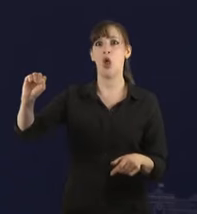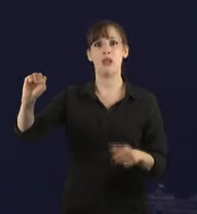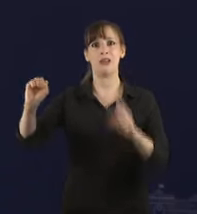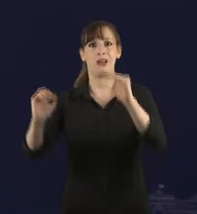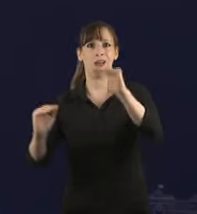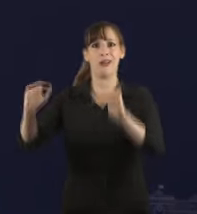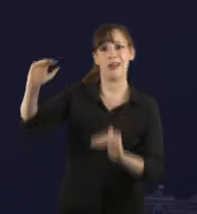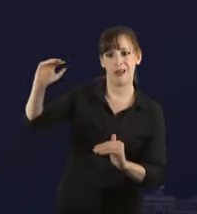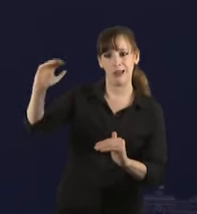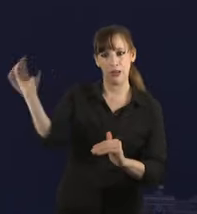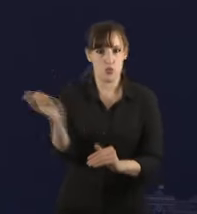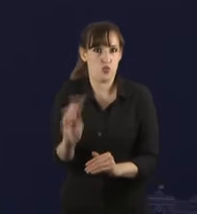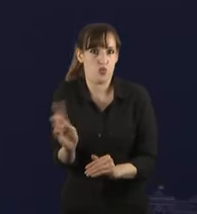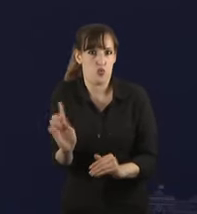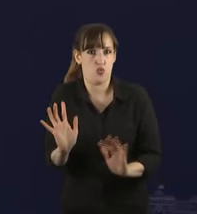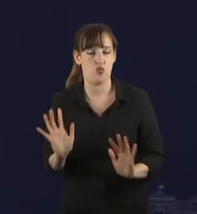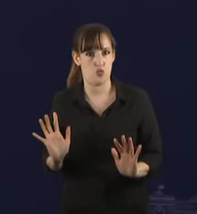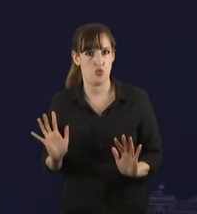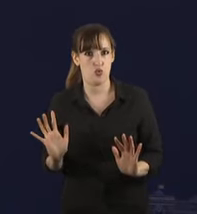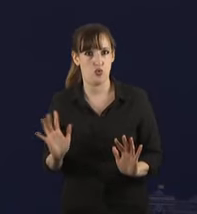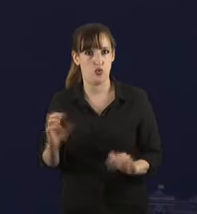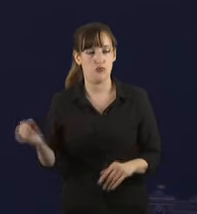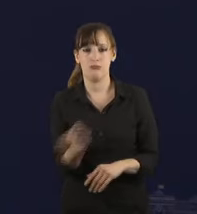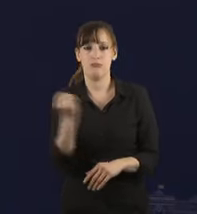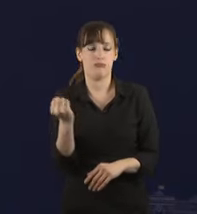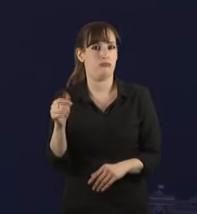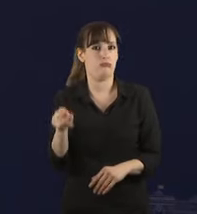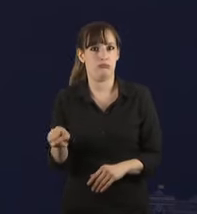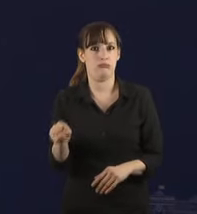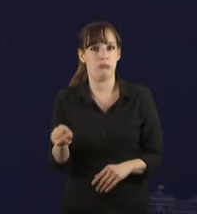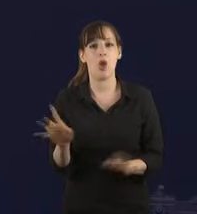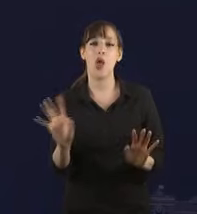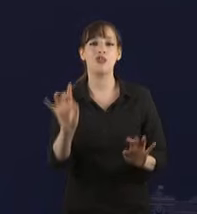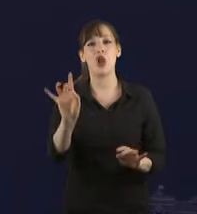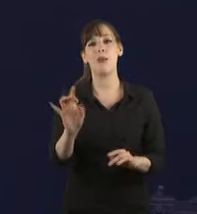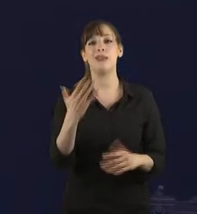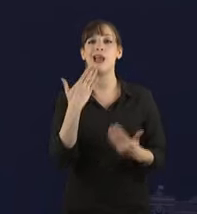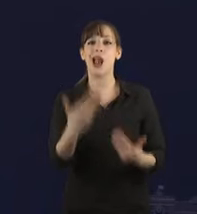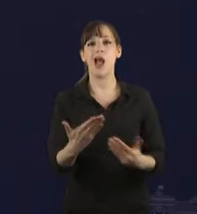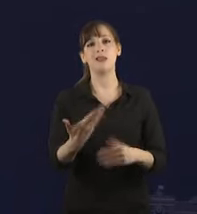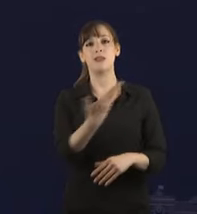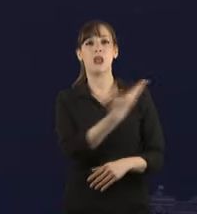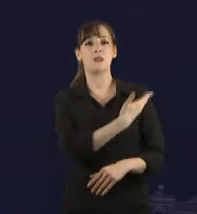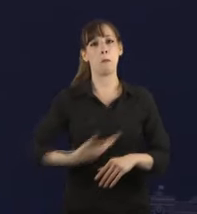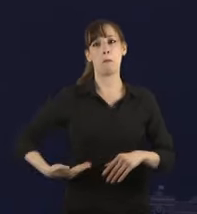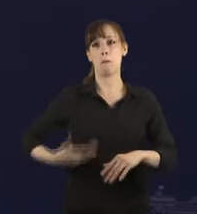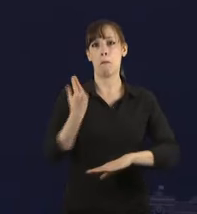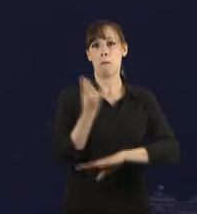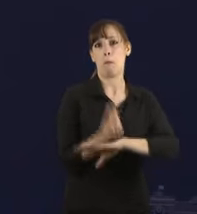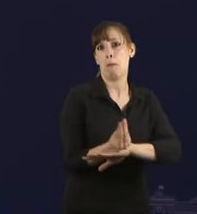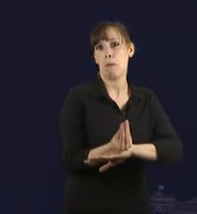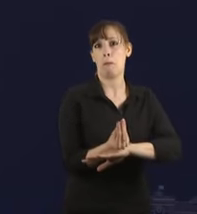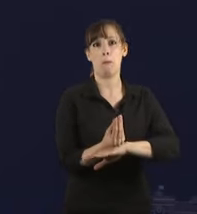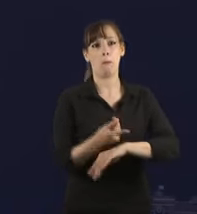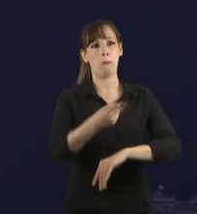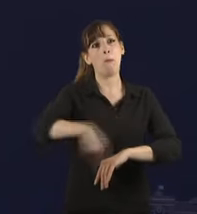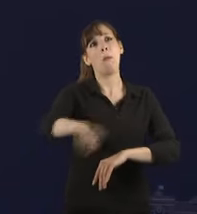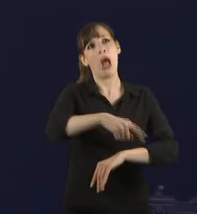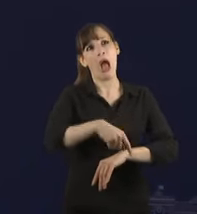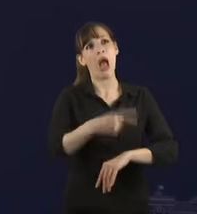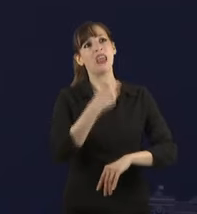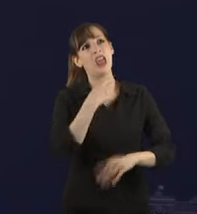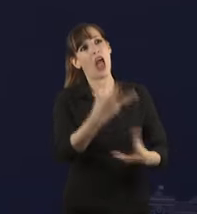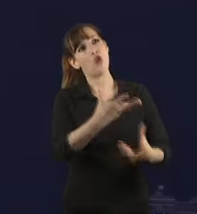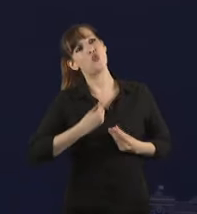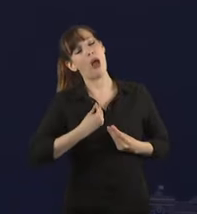Eternamente a la buena o mala voluntad del político de turno del funcionario de turno o de si es un año